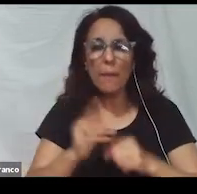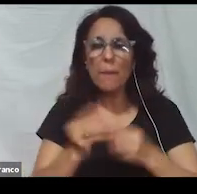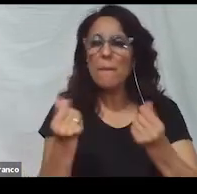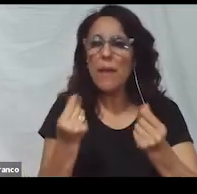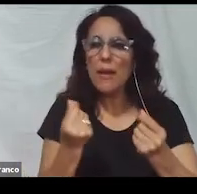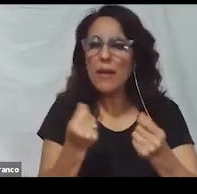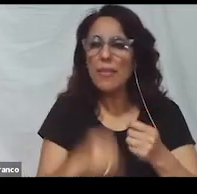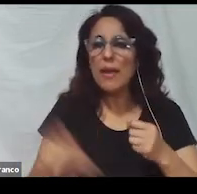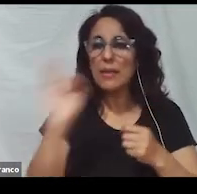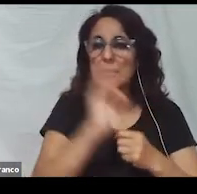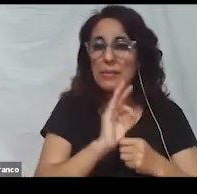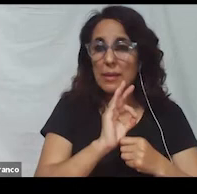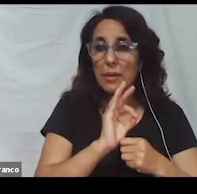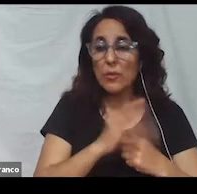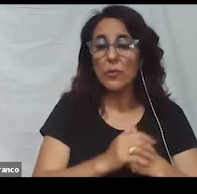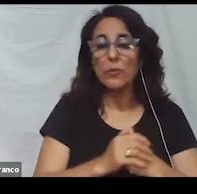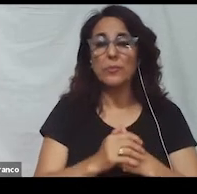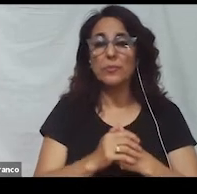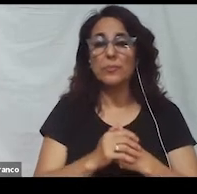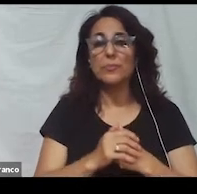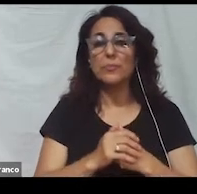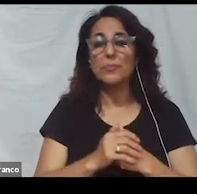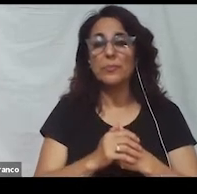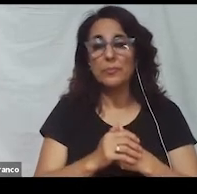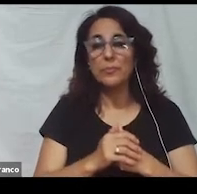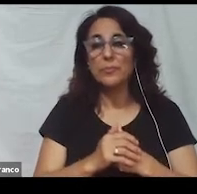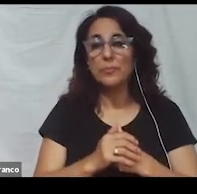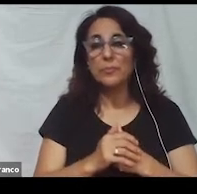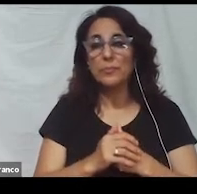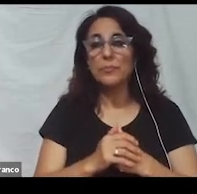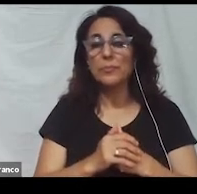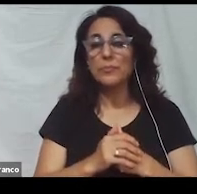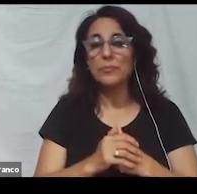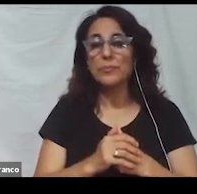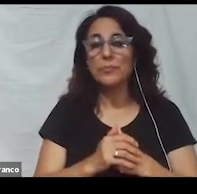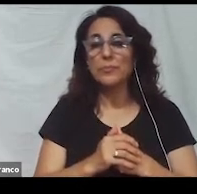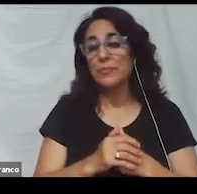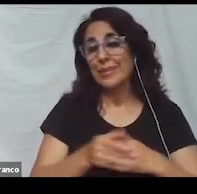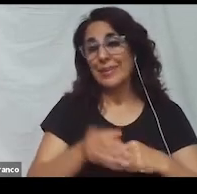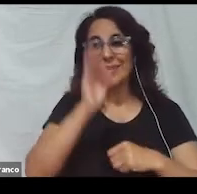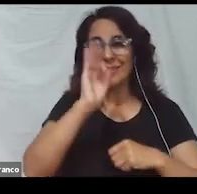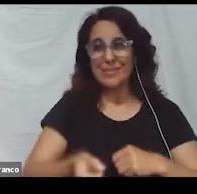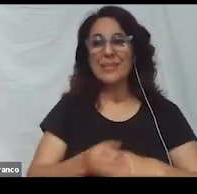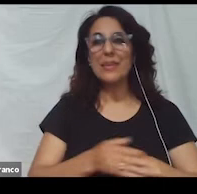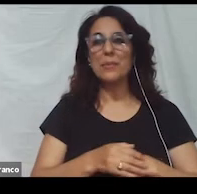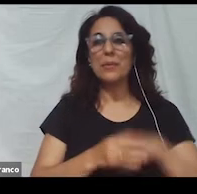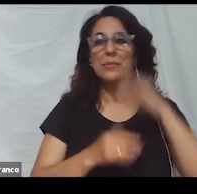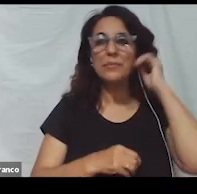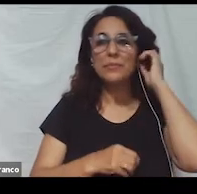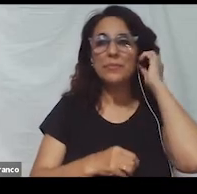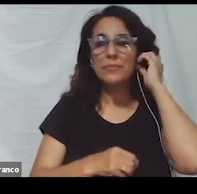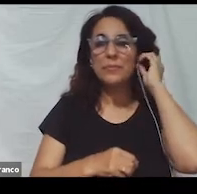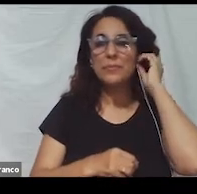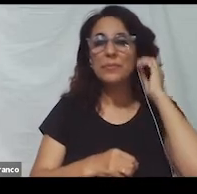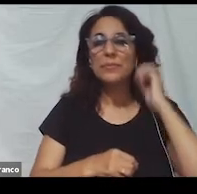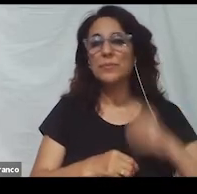el SEO, también, que también están en ese tema, que no es tema de esta charla, pero es bueno que lo sepan, para que vean que